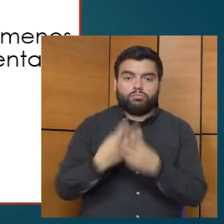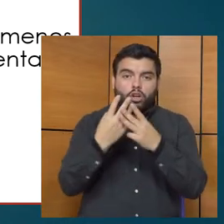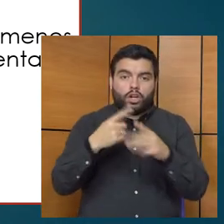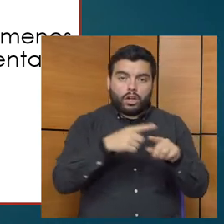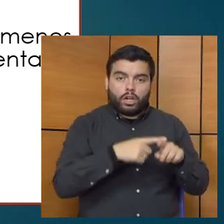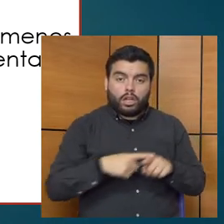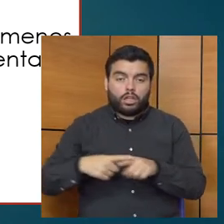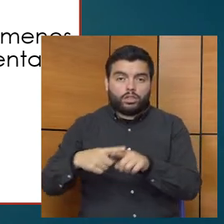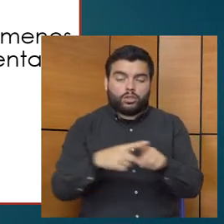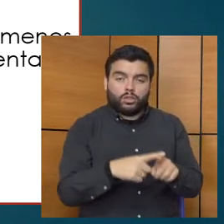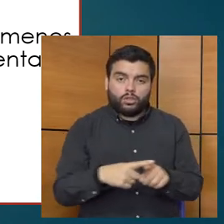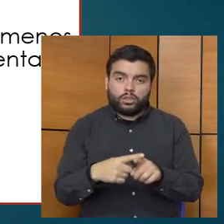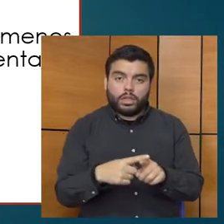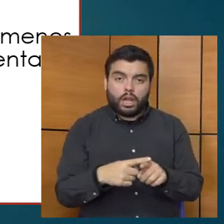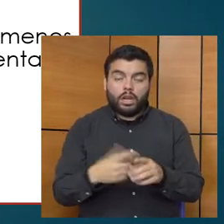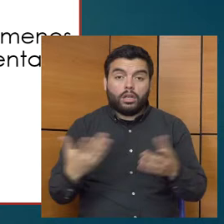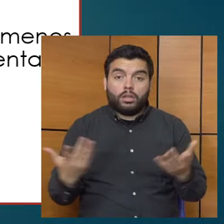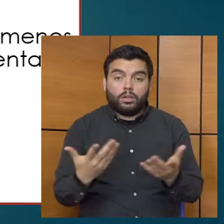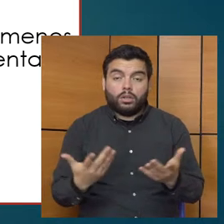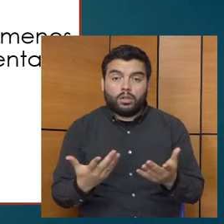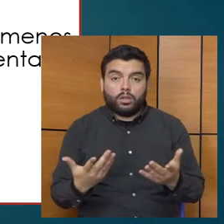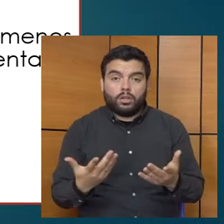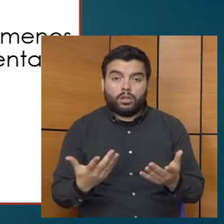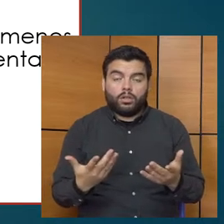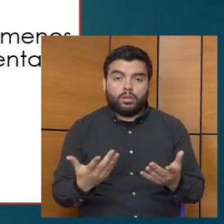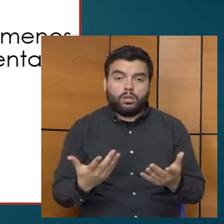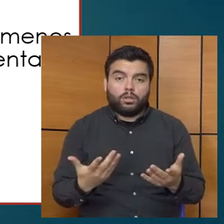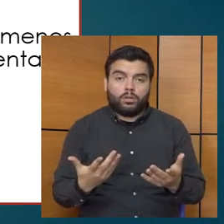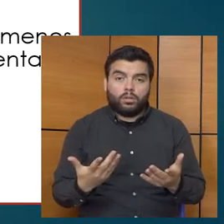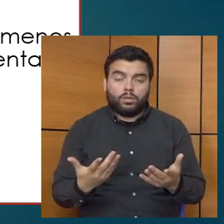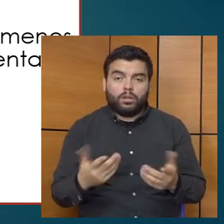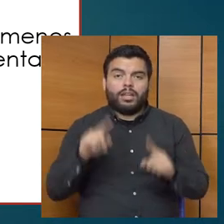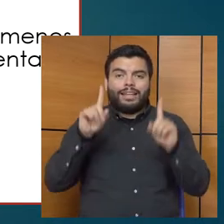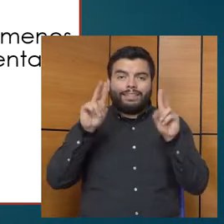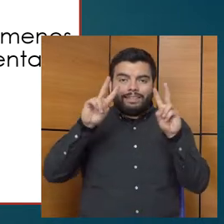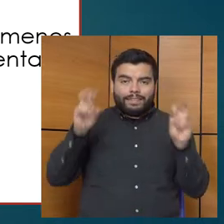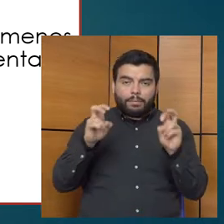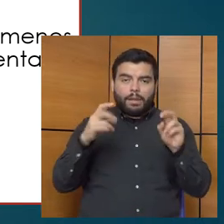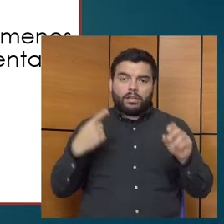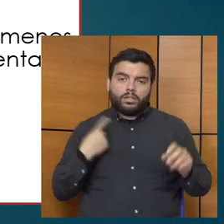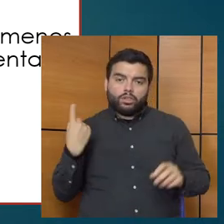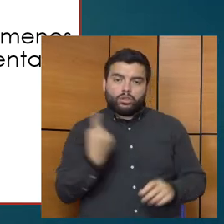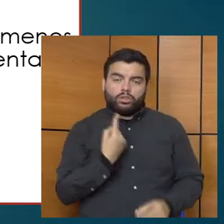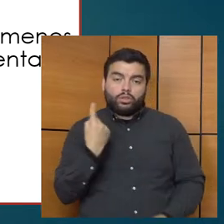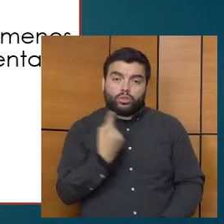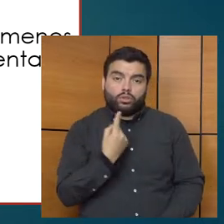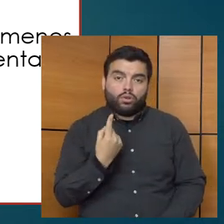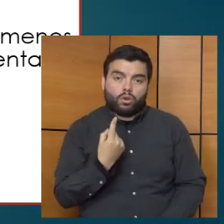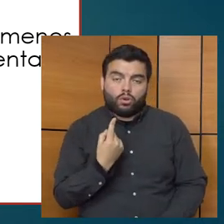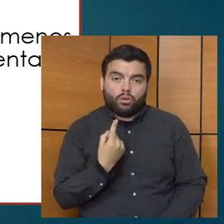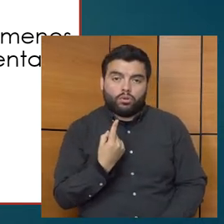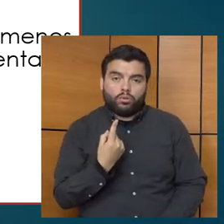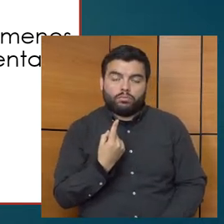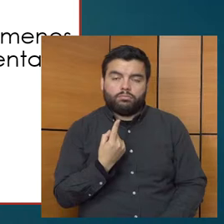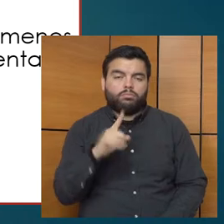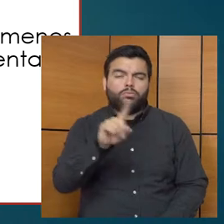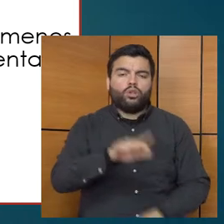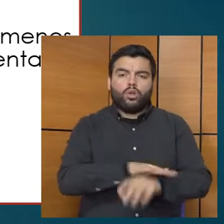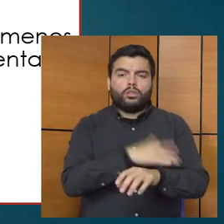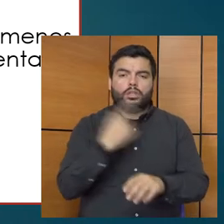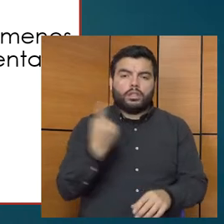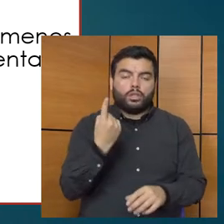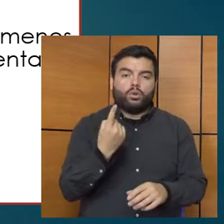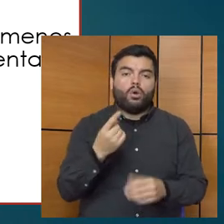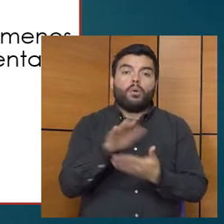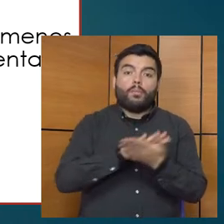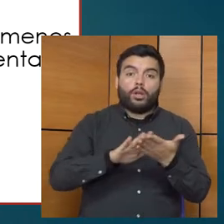etario es permitir disminuir ese aislamiento que puede haber en muchas personas mayores, ¿no?,